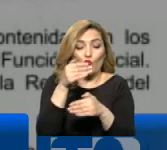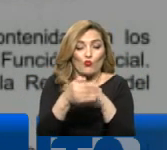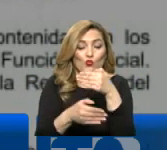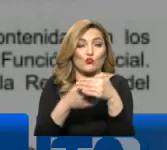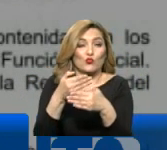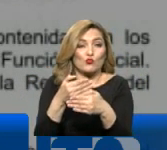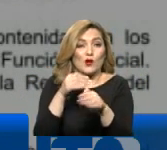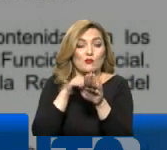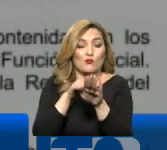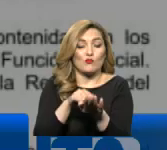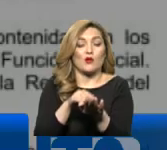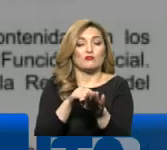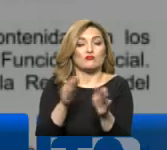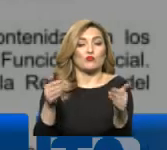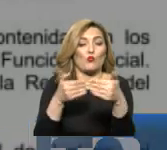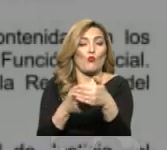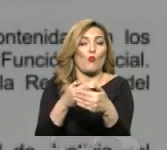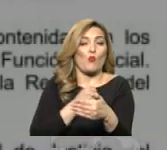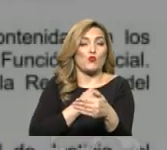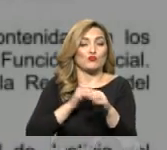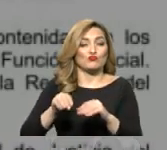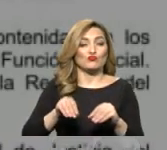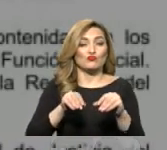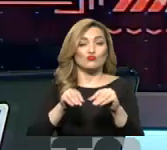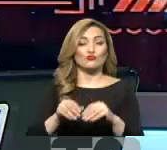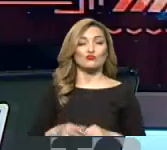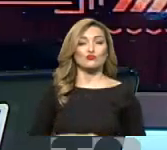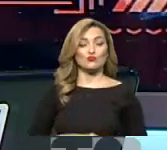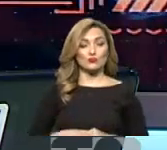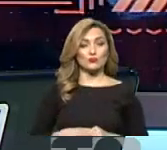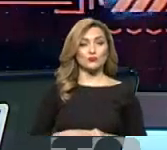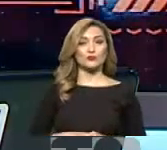de garantías jurisdiccionales.